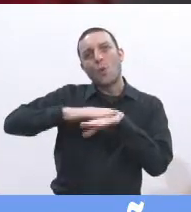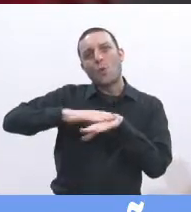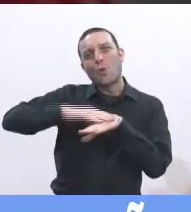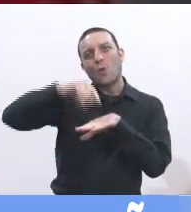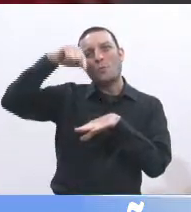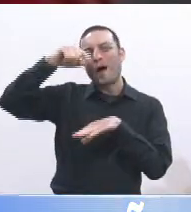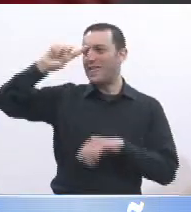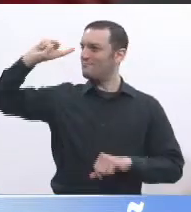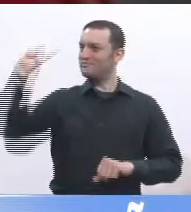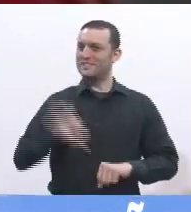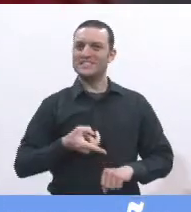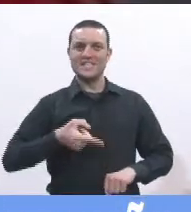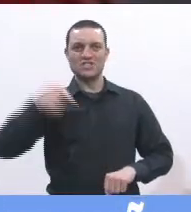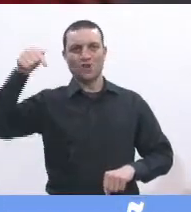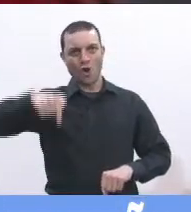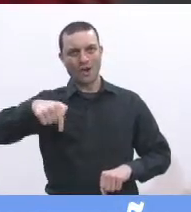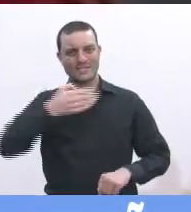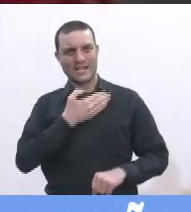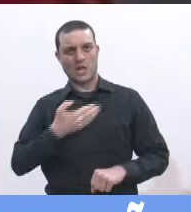origen exclusivamente